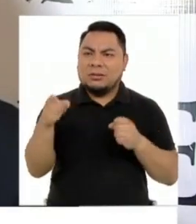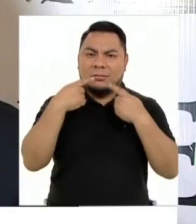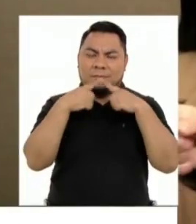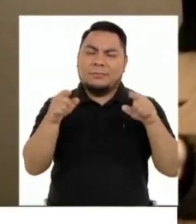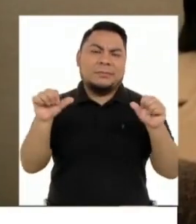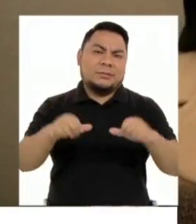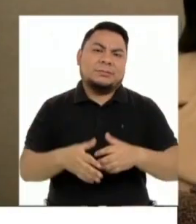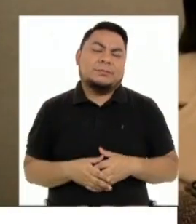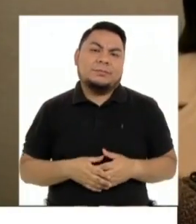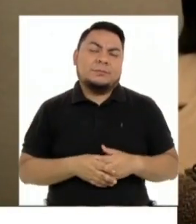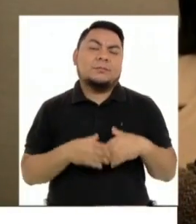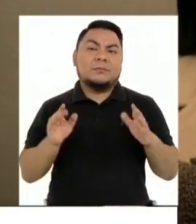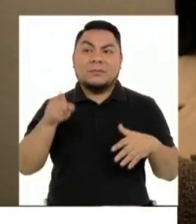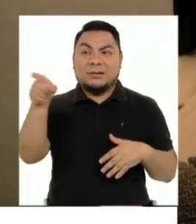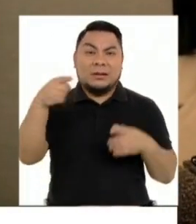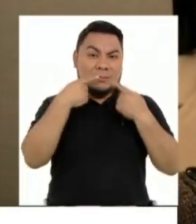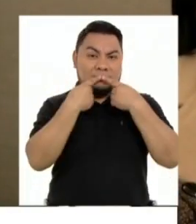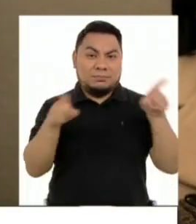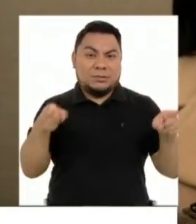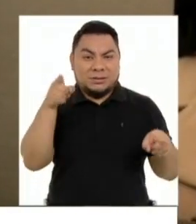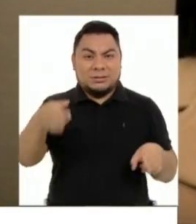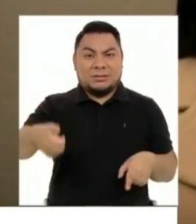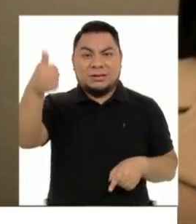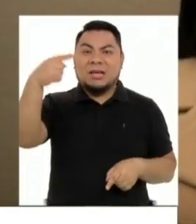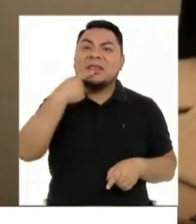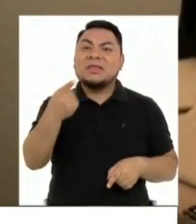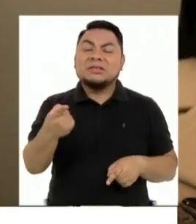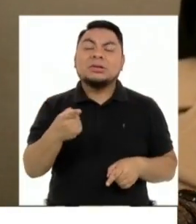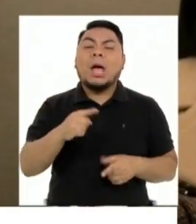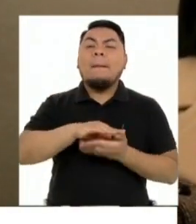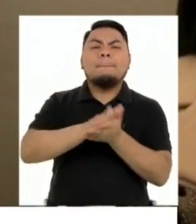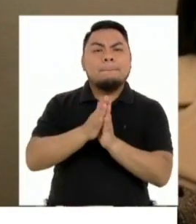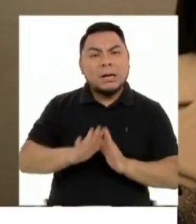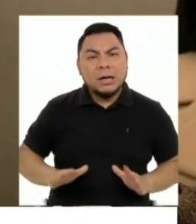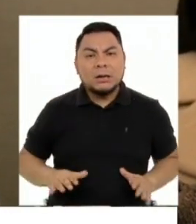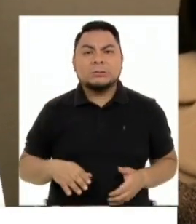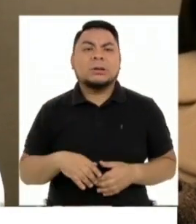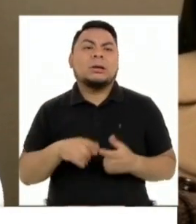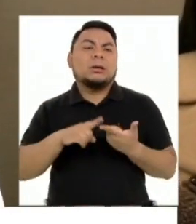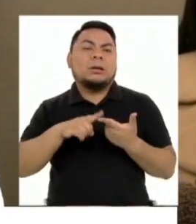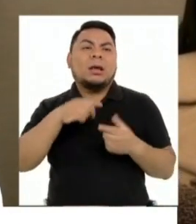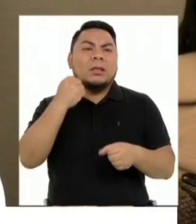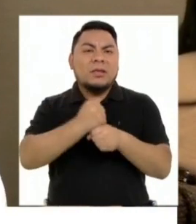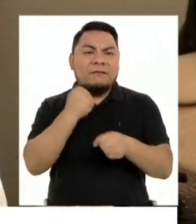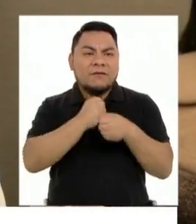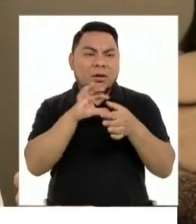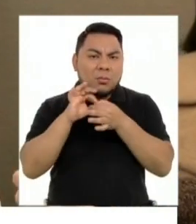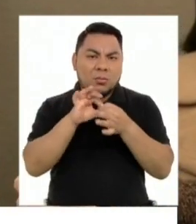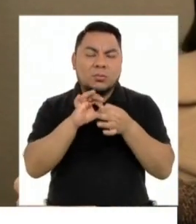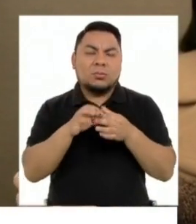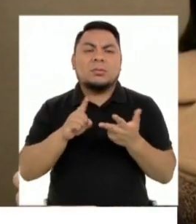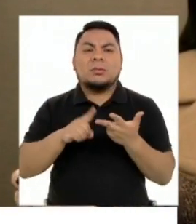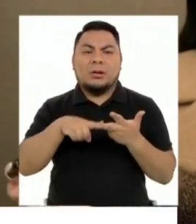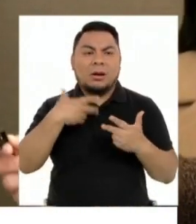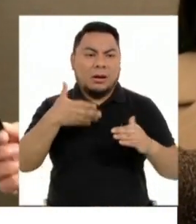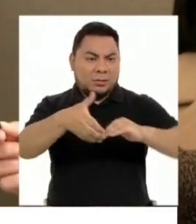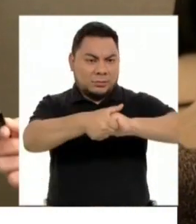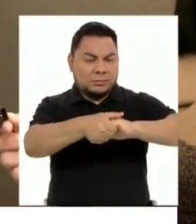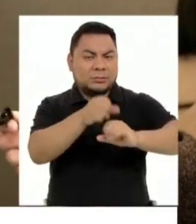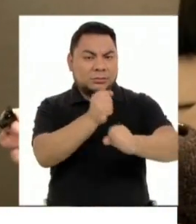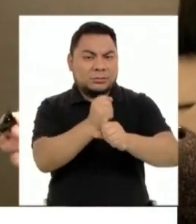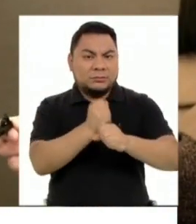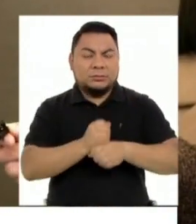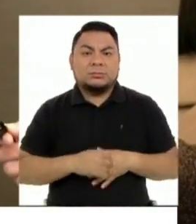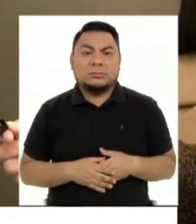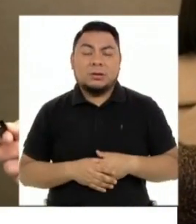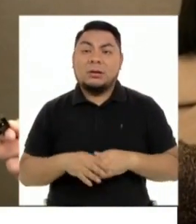de consenso. En ese mensaje, él habló de paz, él habló de trabajo conjunto, él habló de darle la mano al Ejecutivo.